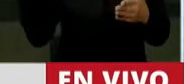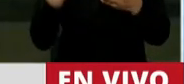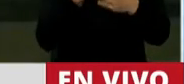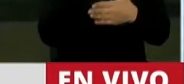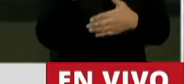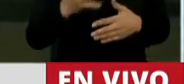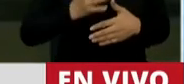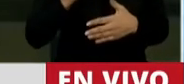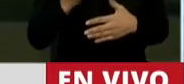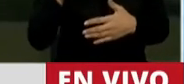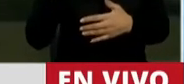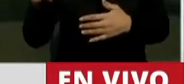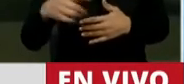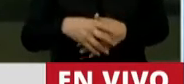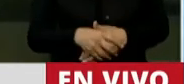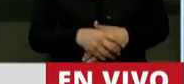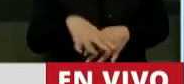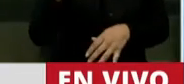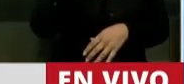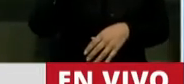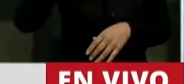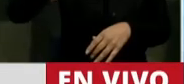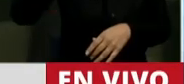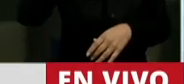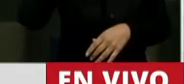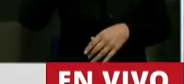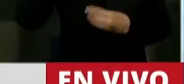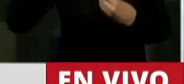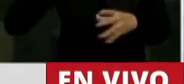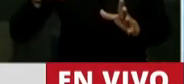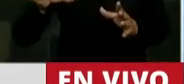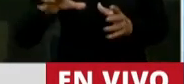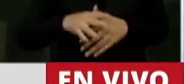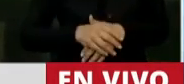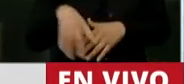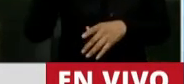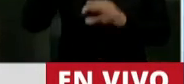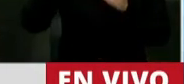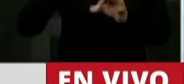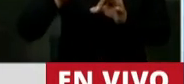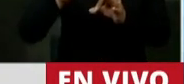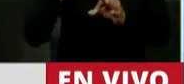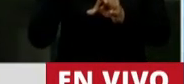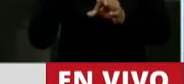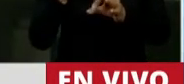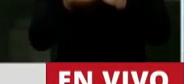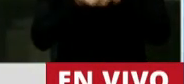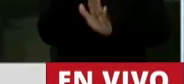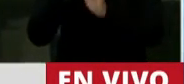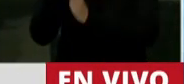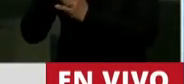que gobernaron. Parece que han perdido la memoria, recordemos que han desguazado el